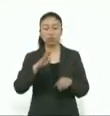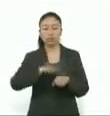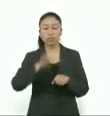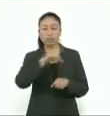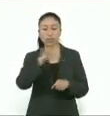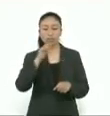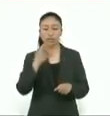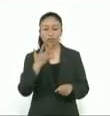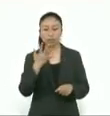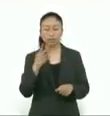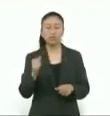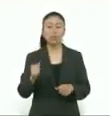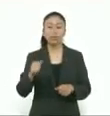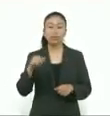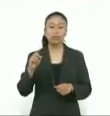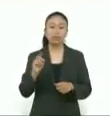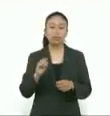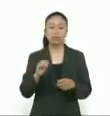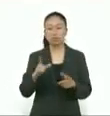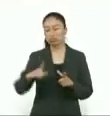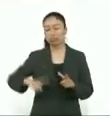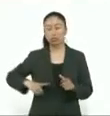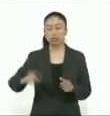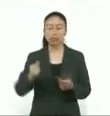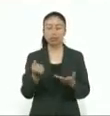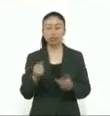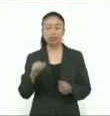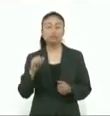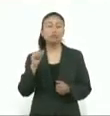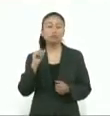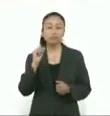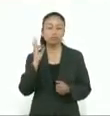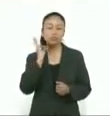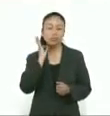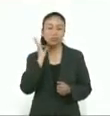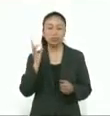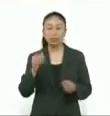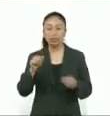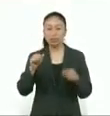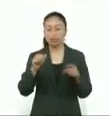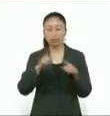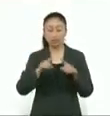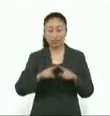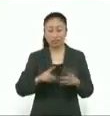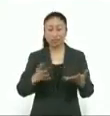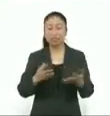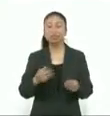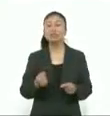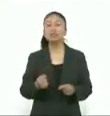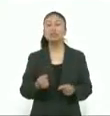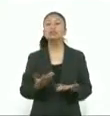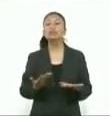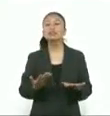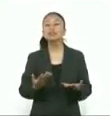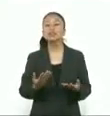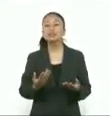federales, más de 200 legisladoras locales y 6 mujeres gobernadoras?